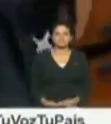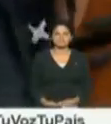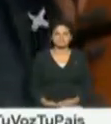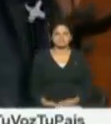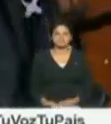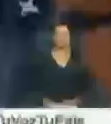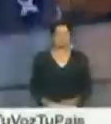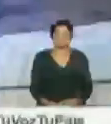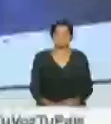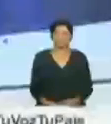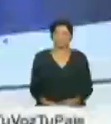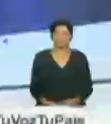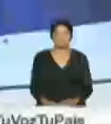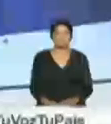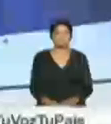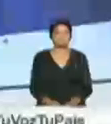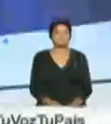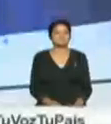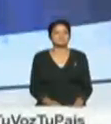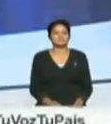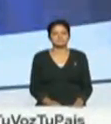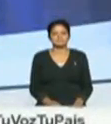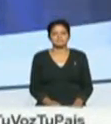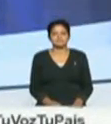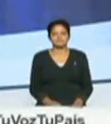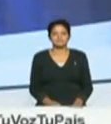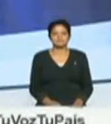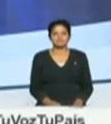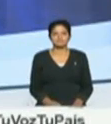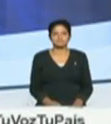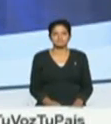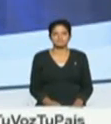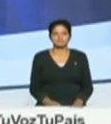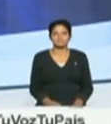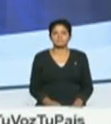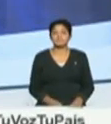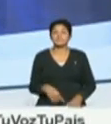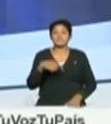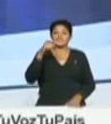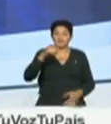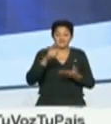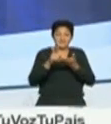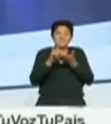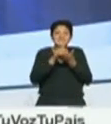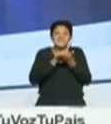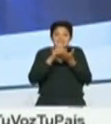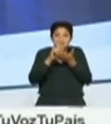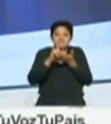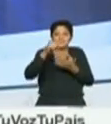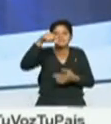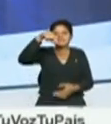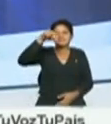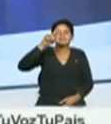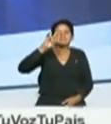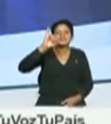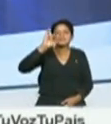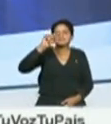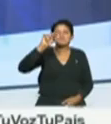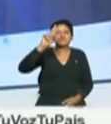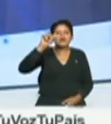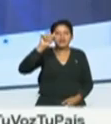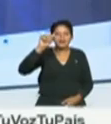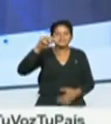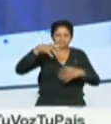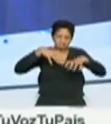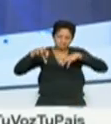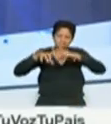Noticiero Ciudadano. Y en el marco de la Semana de la Quinoa se efectuaron algunas actividades a lo largo y ancho del